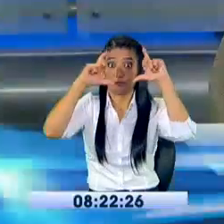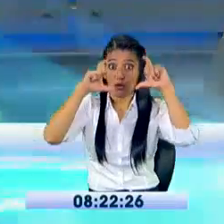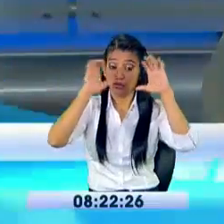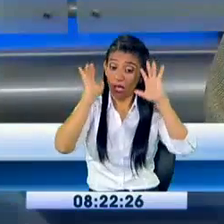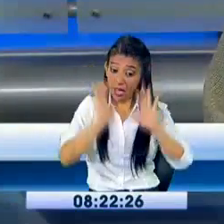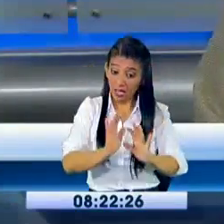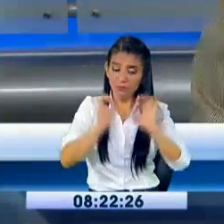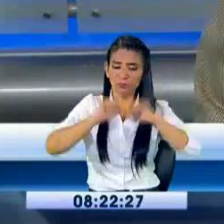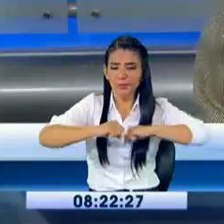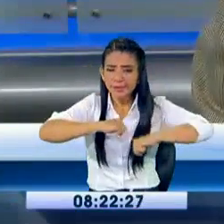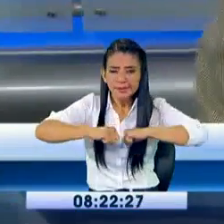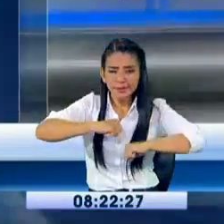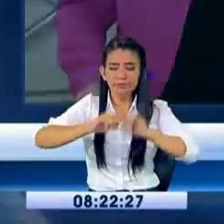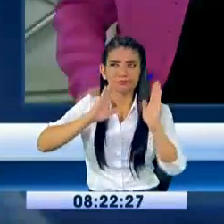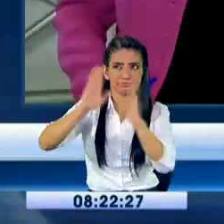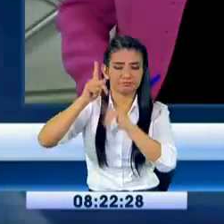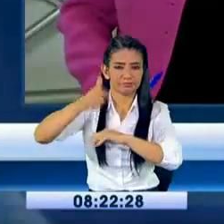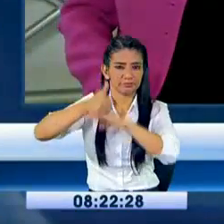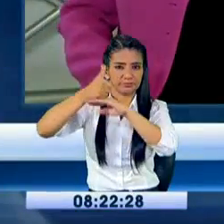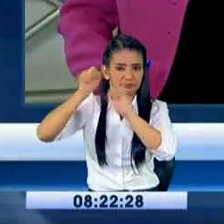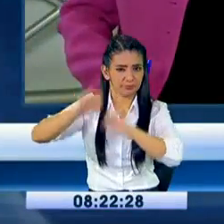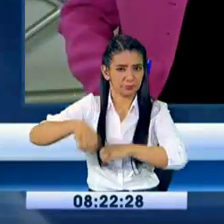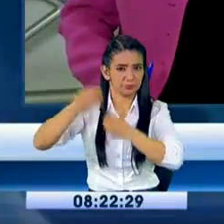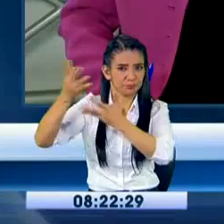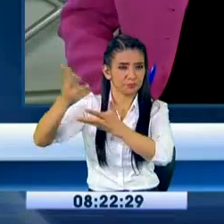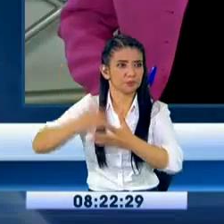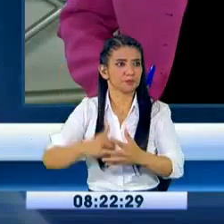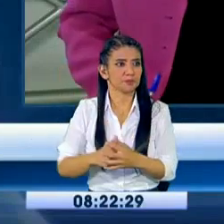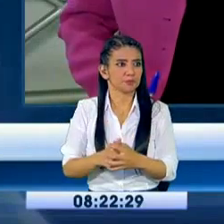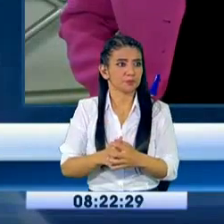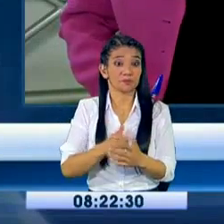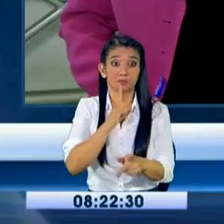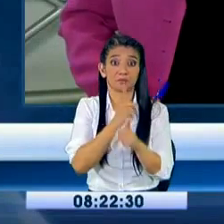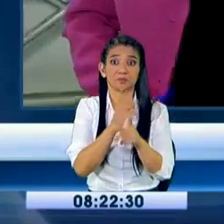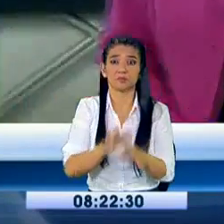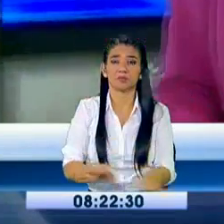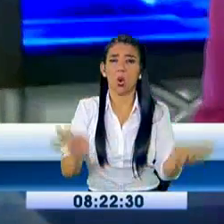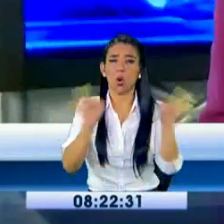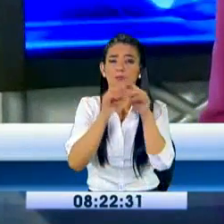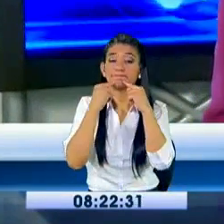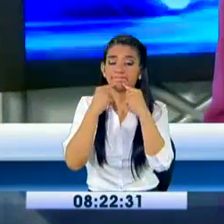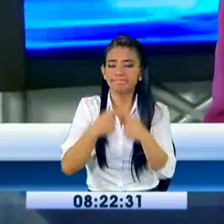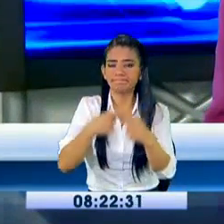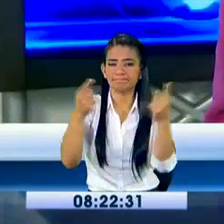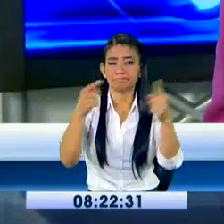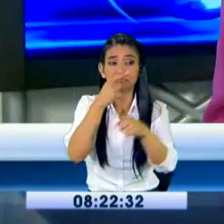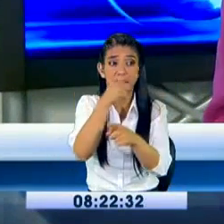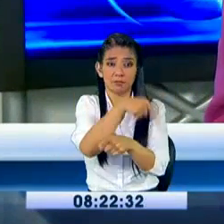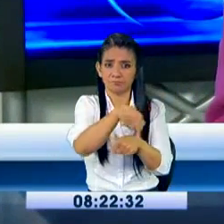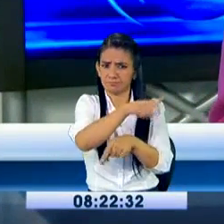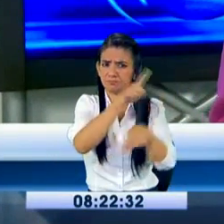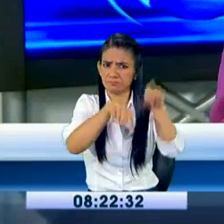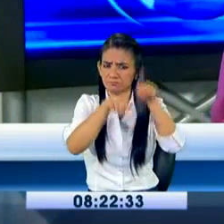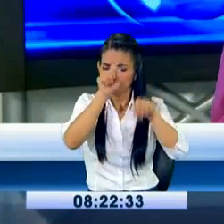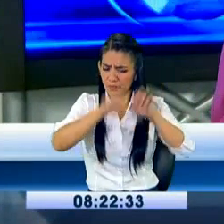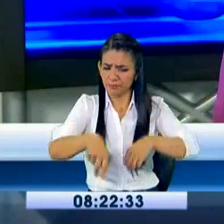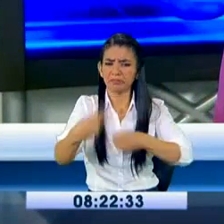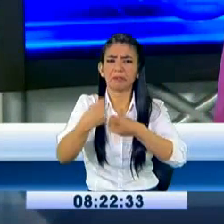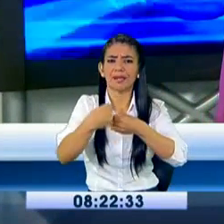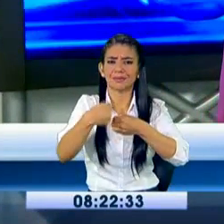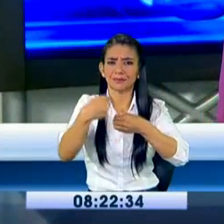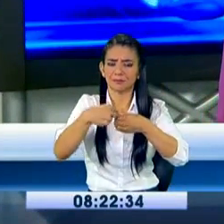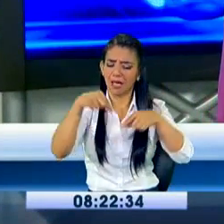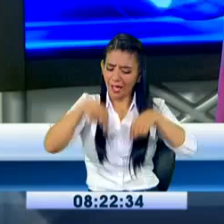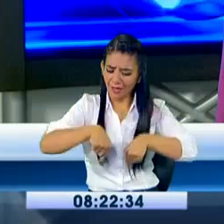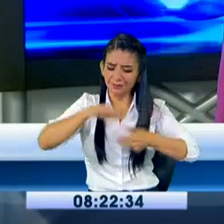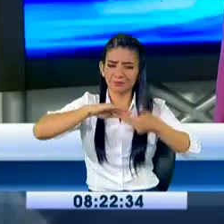temprana ante la actividad del volcán Cotopaxi. Paralelamente, se esperan los planes de contingencia operativos por parte de los municipios de Quito y de Rumiñahui,